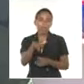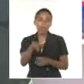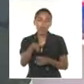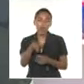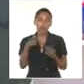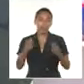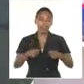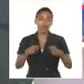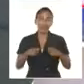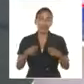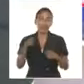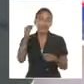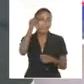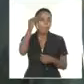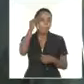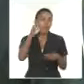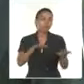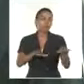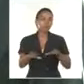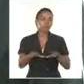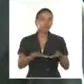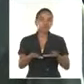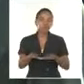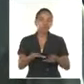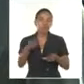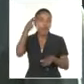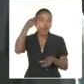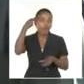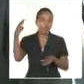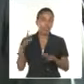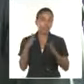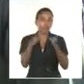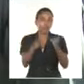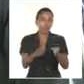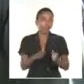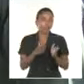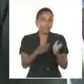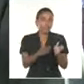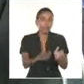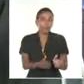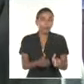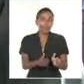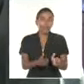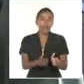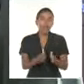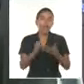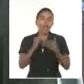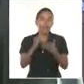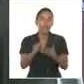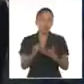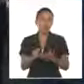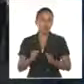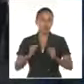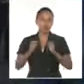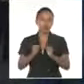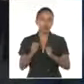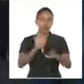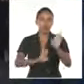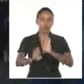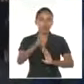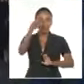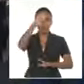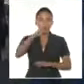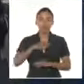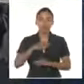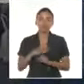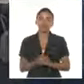la preparación necesaria, las habilidades y la disciplina que les permiten estar listos para defender la patria. Esta etapa